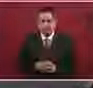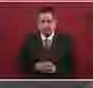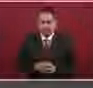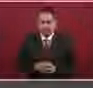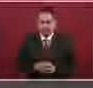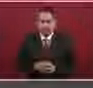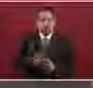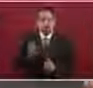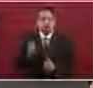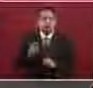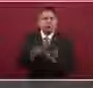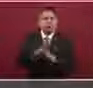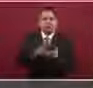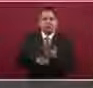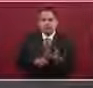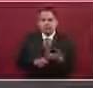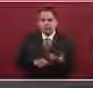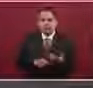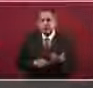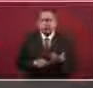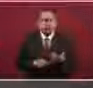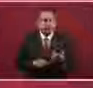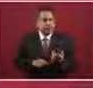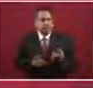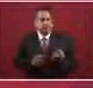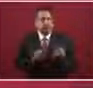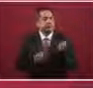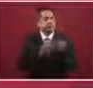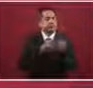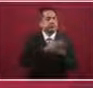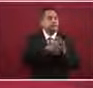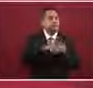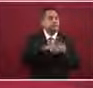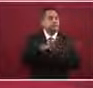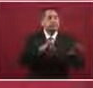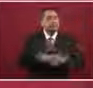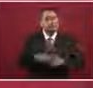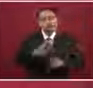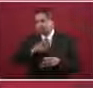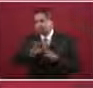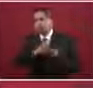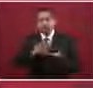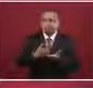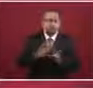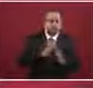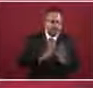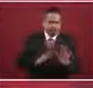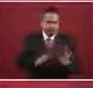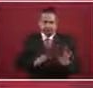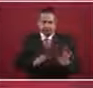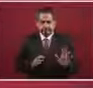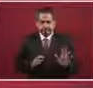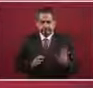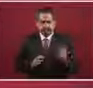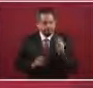se lleva a cabo un asunto, salen algunas notas en el periódico y